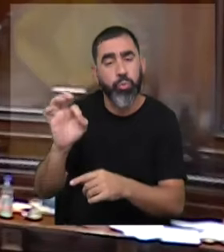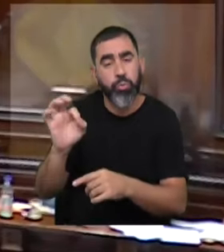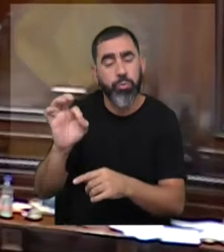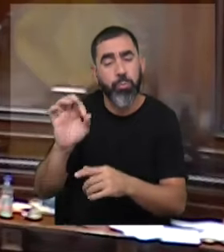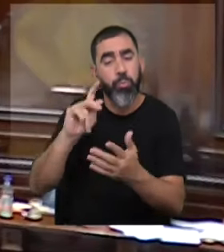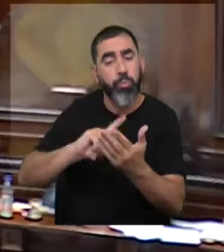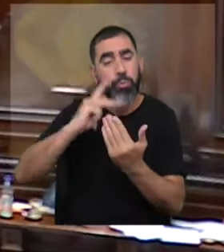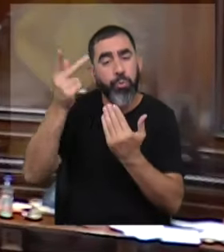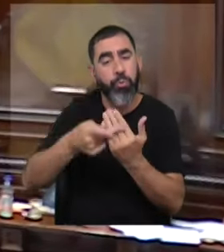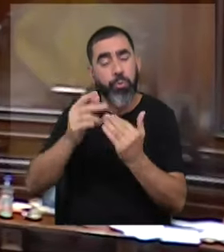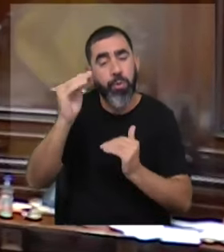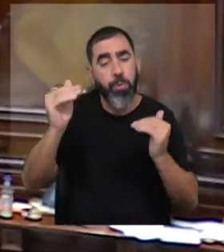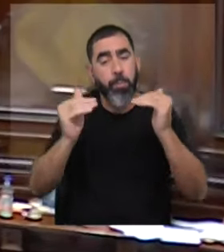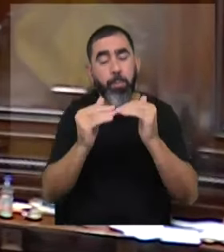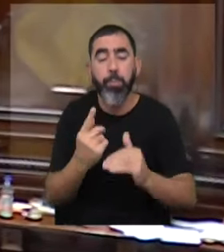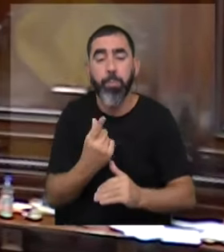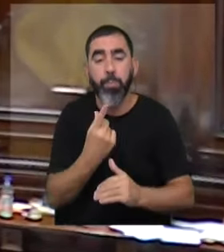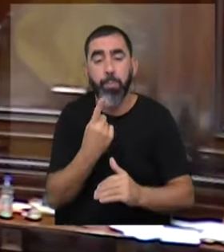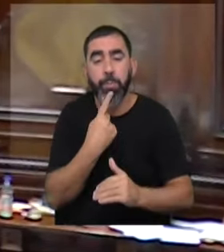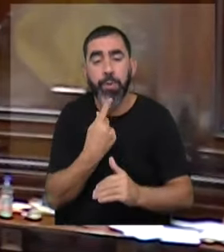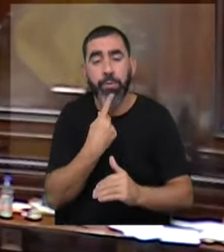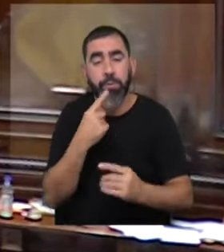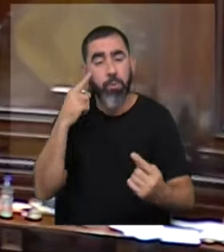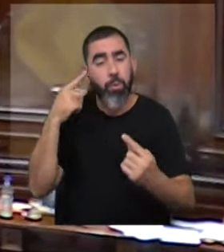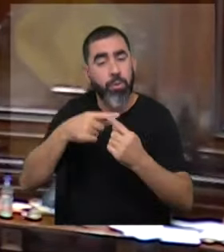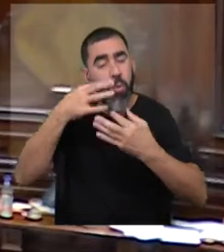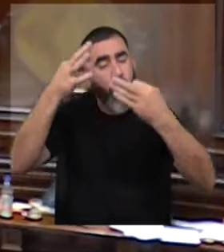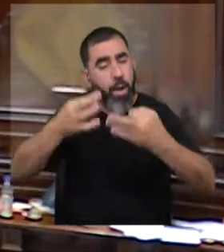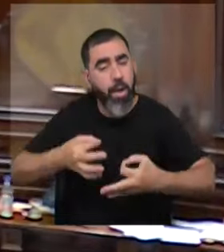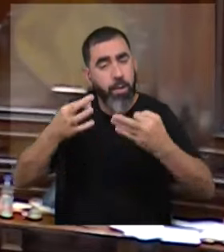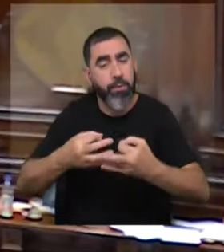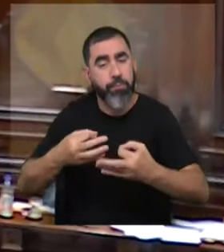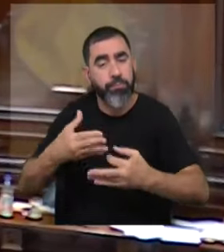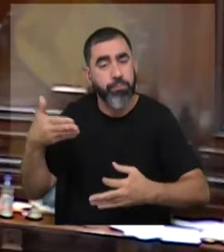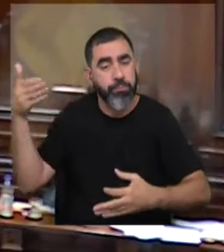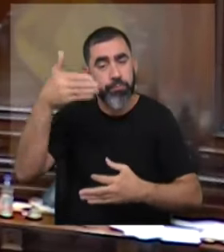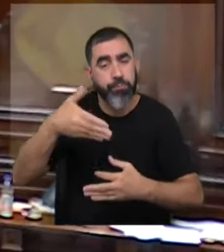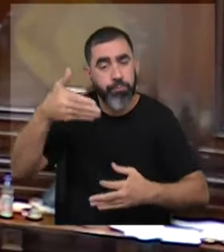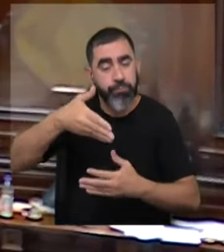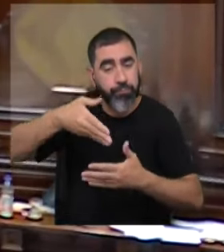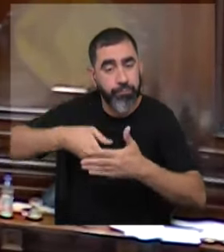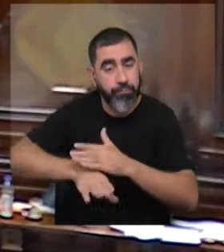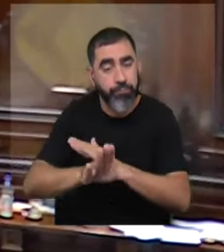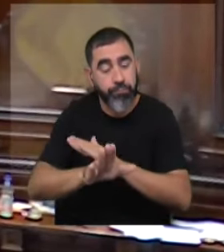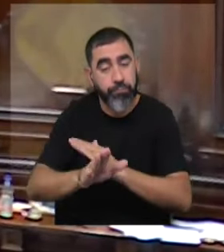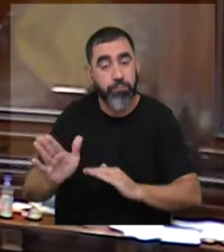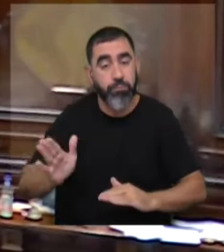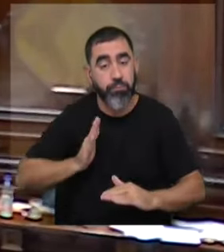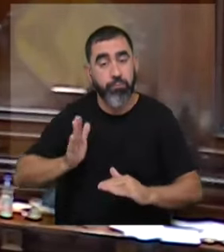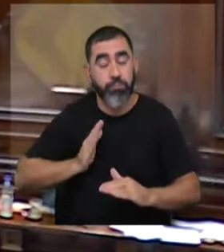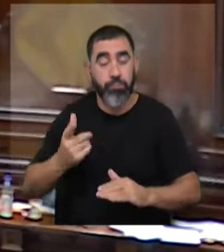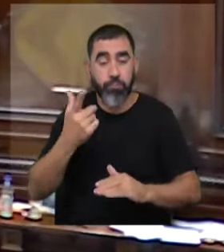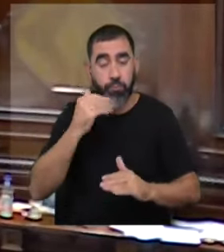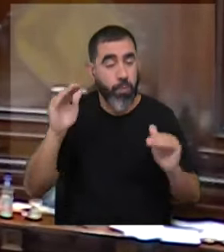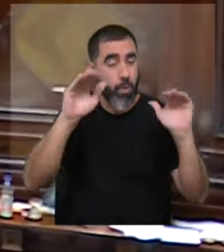del proyecto de ley de paridad política, que busca garantizar, digamos, el acceso, la participación de género,